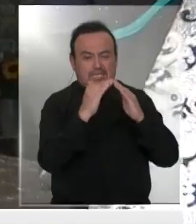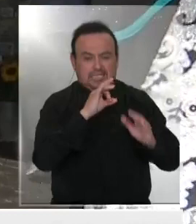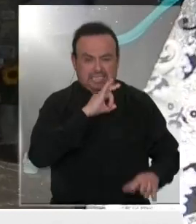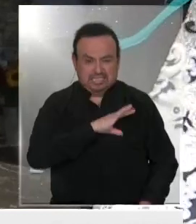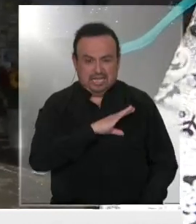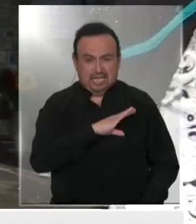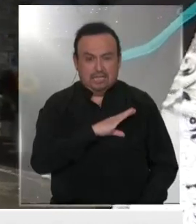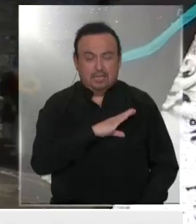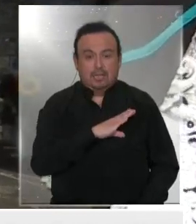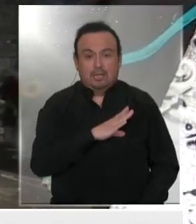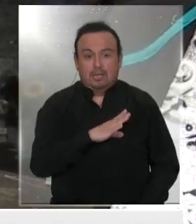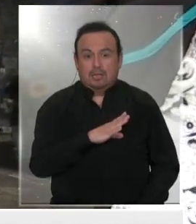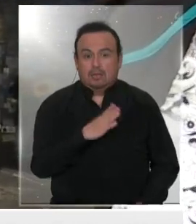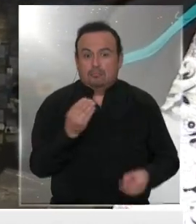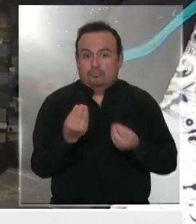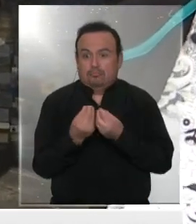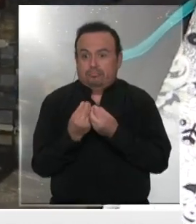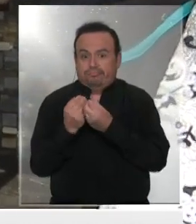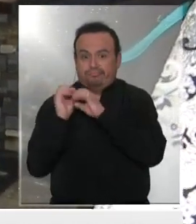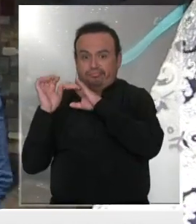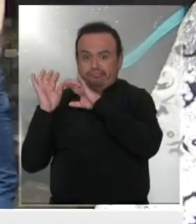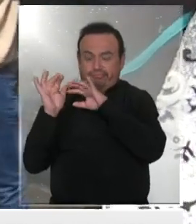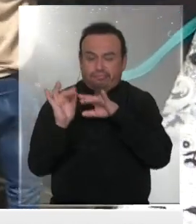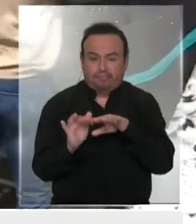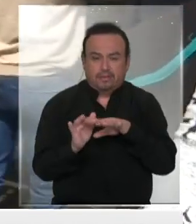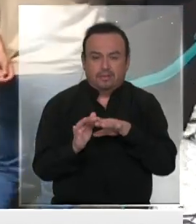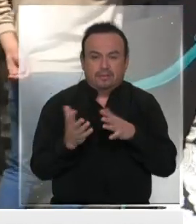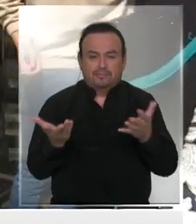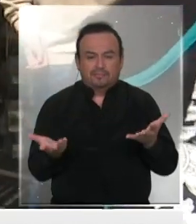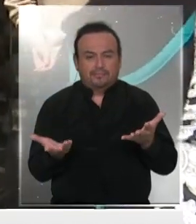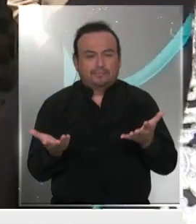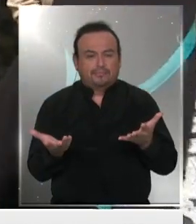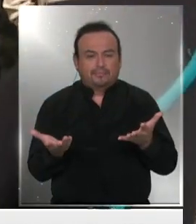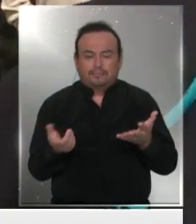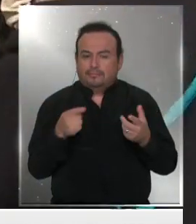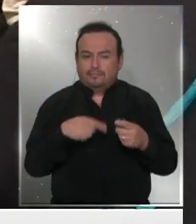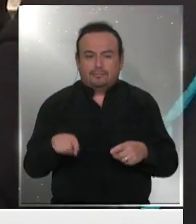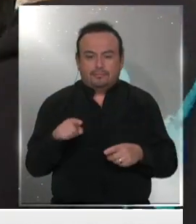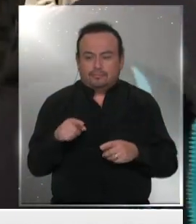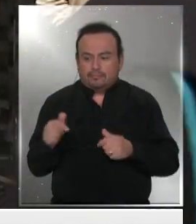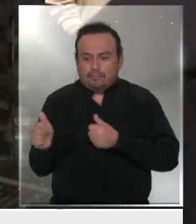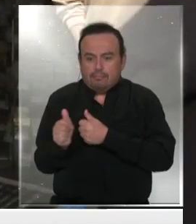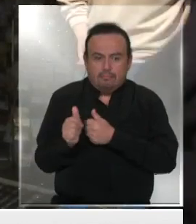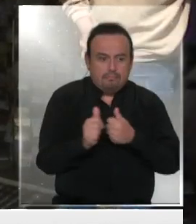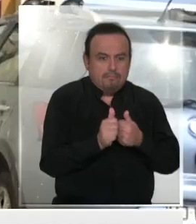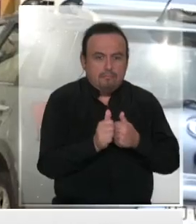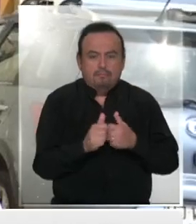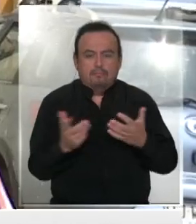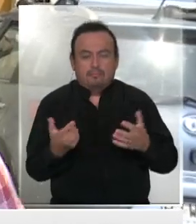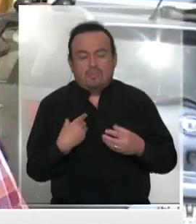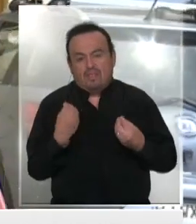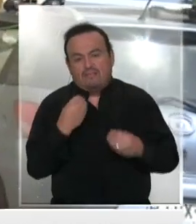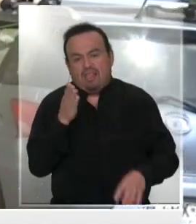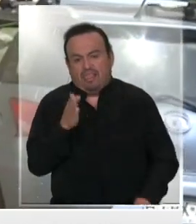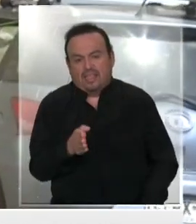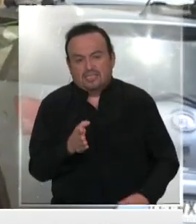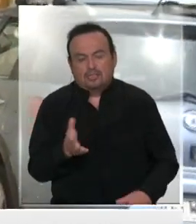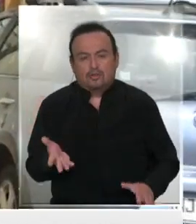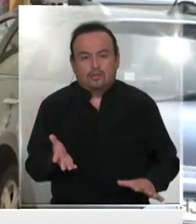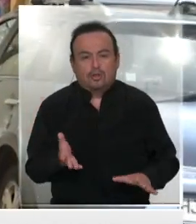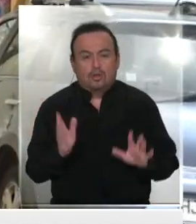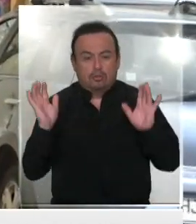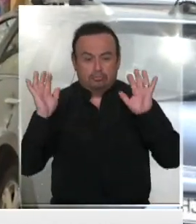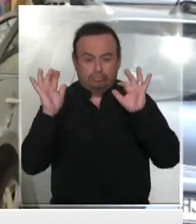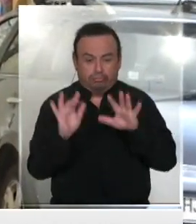Que en realidad hay bastante aglomeración de gente, la gente está de una al lado y otra, yo creo que está bien. En la aglomeración de